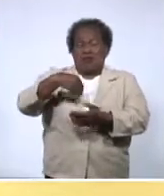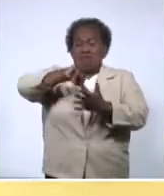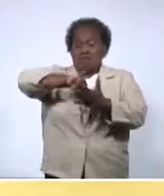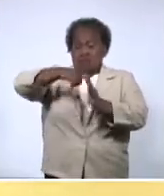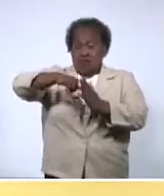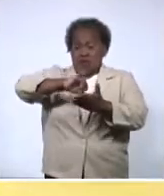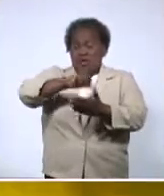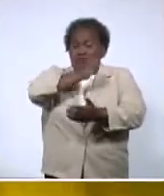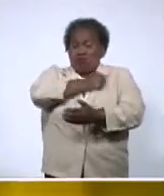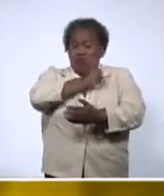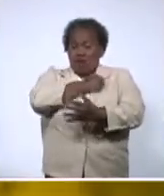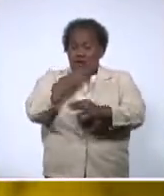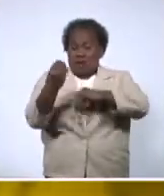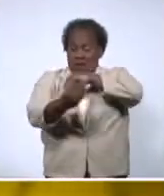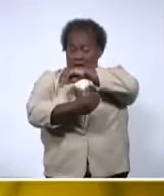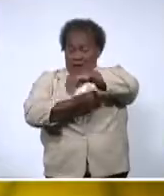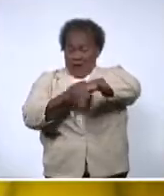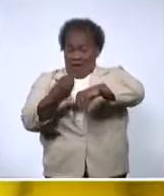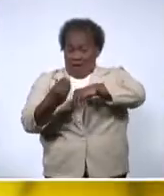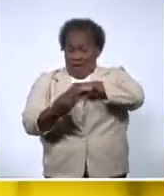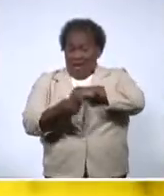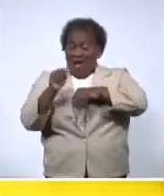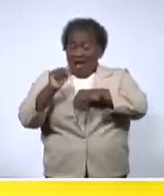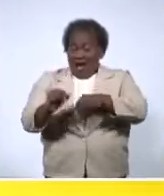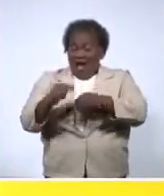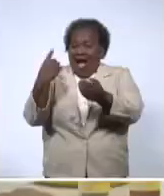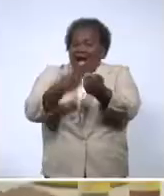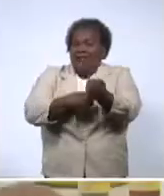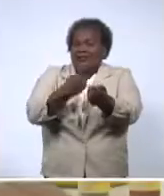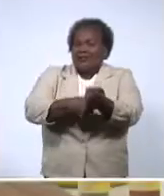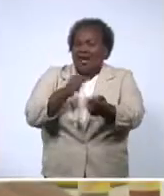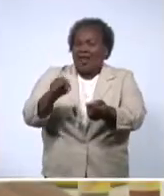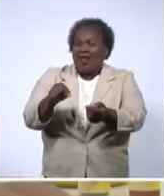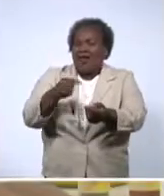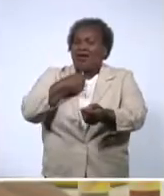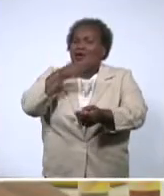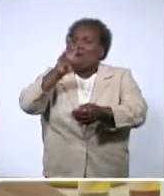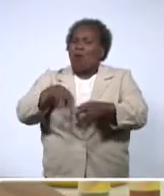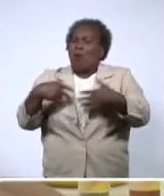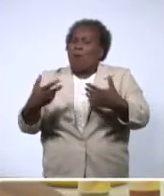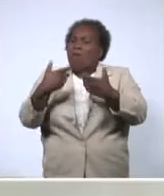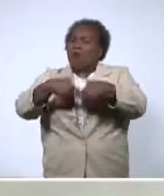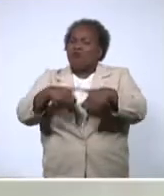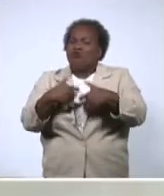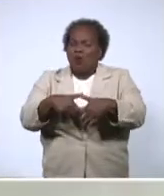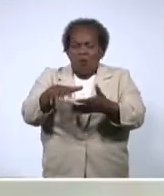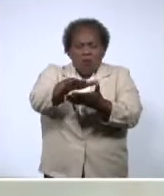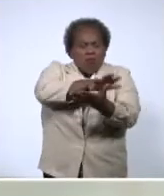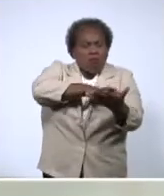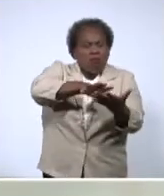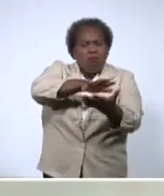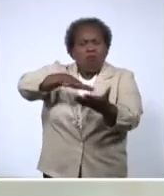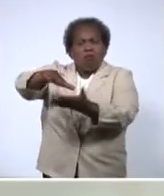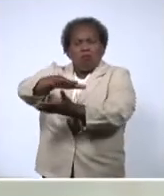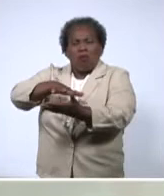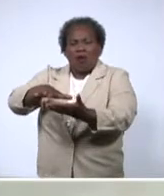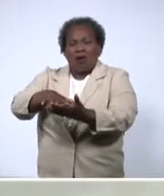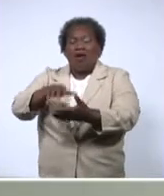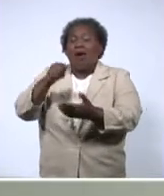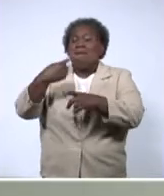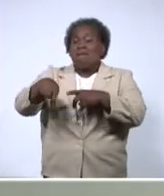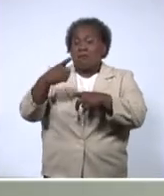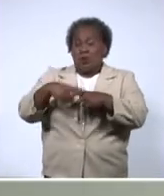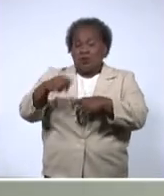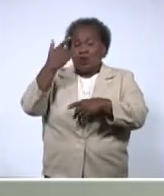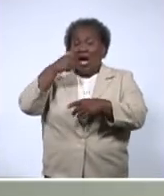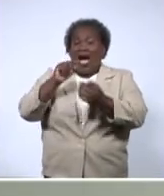adaptar este tipo de colmena a los apiarios de la provincia de Guantánamo y evaluar la productividad por área geográfica. Los productos apícolas gozan hoy